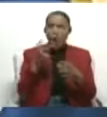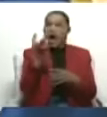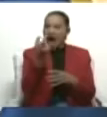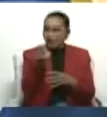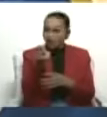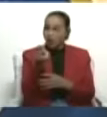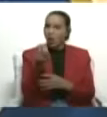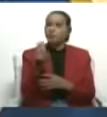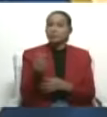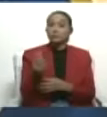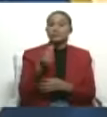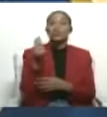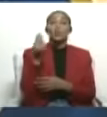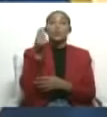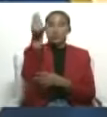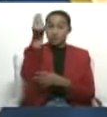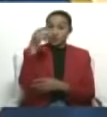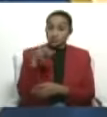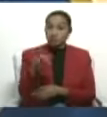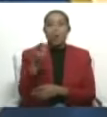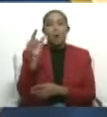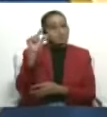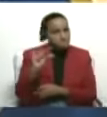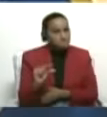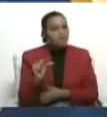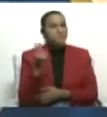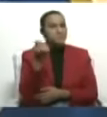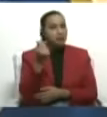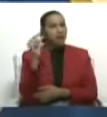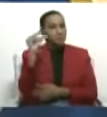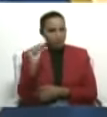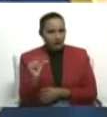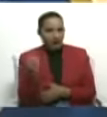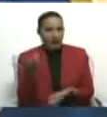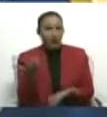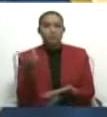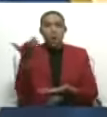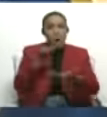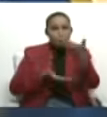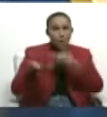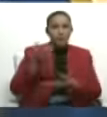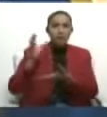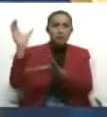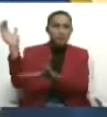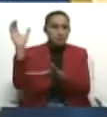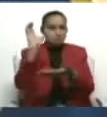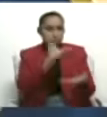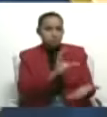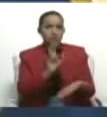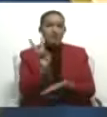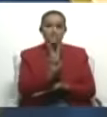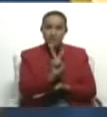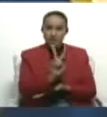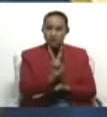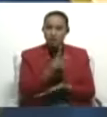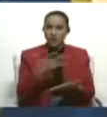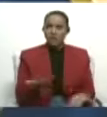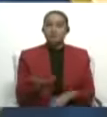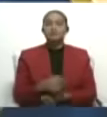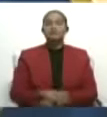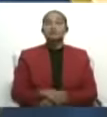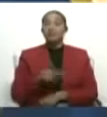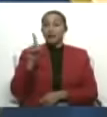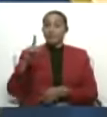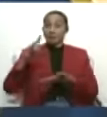precio, más confiable su distribución. Hemos revisado el tema de los vuelos directos que tiene con